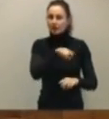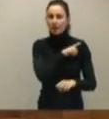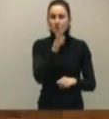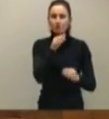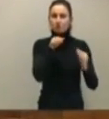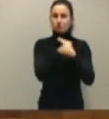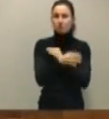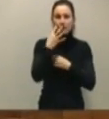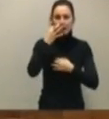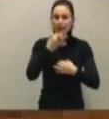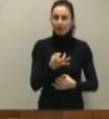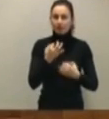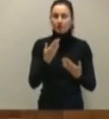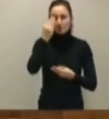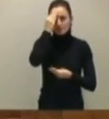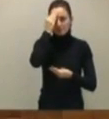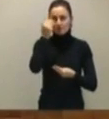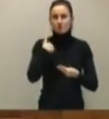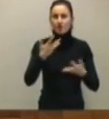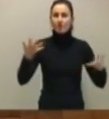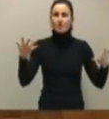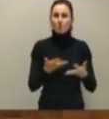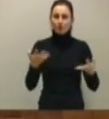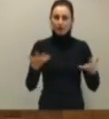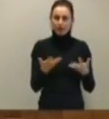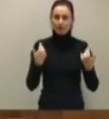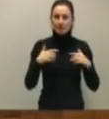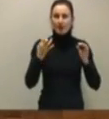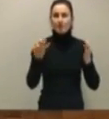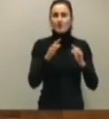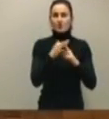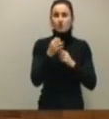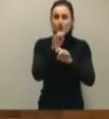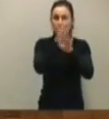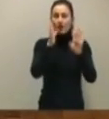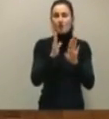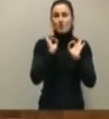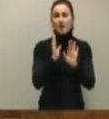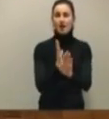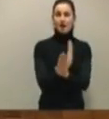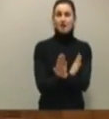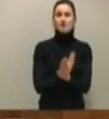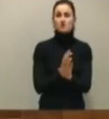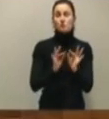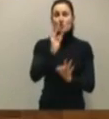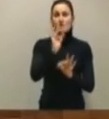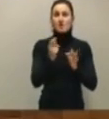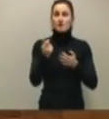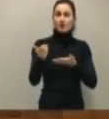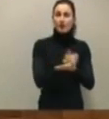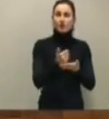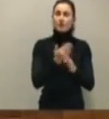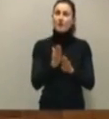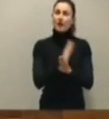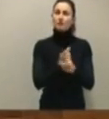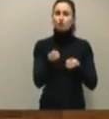con la realidad. Y por eso creemos que resulta urgente clarificar esta situación antes de avanzar en nuevas medidas recaudatorias y creemos